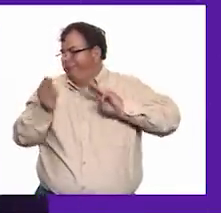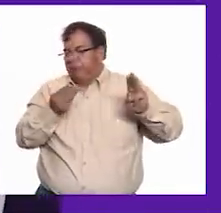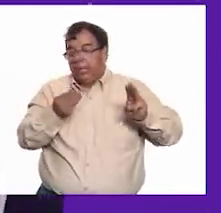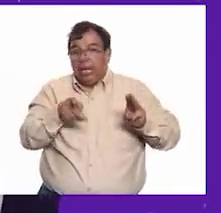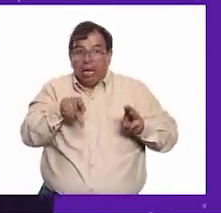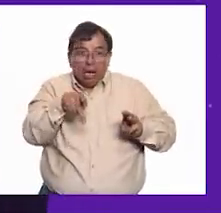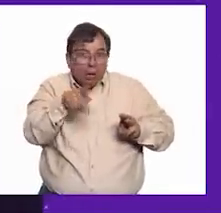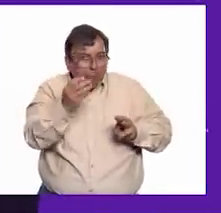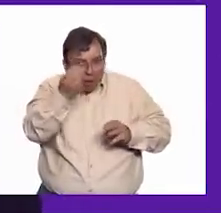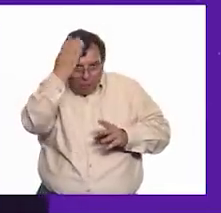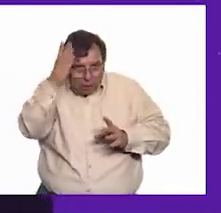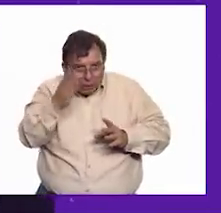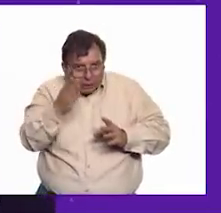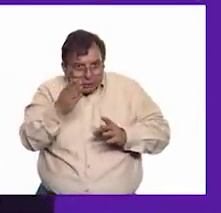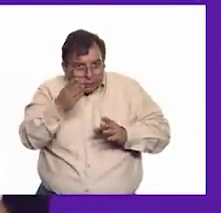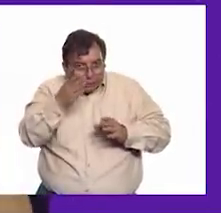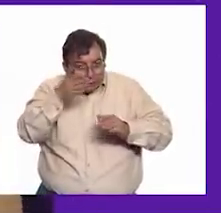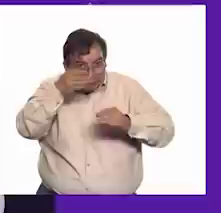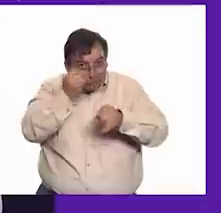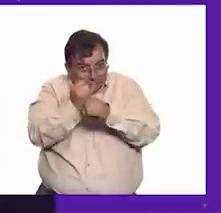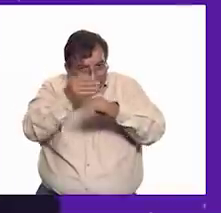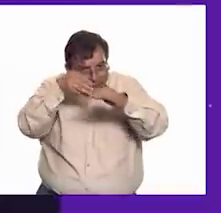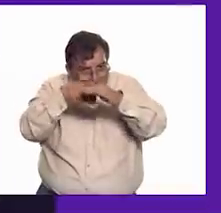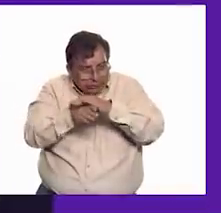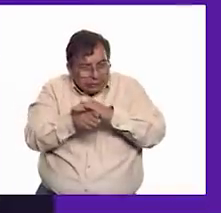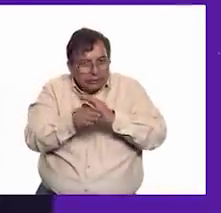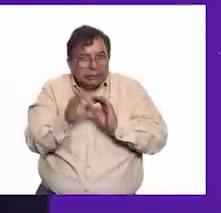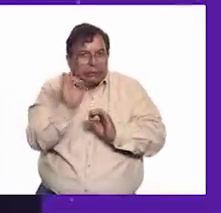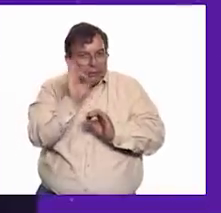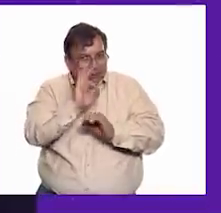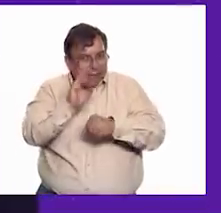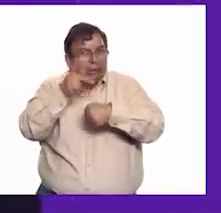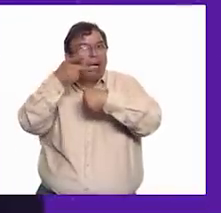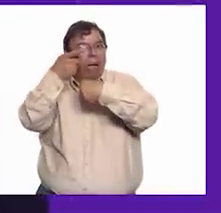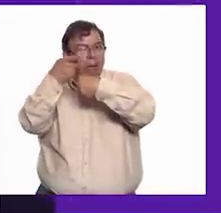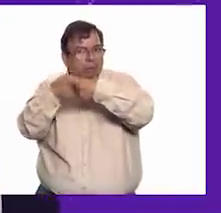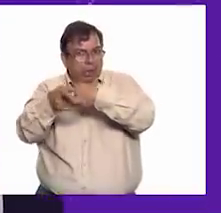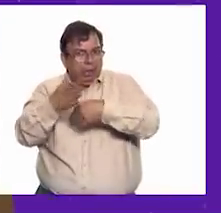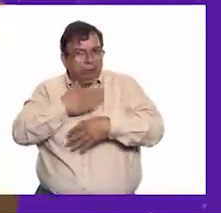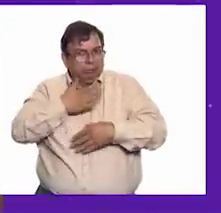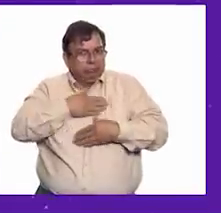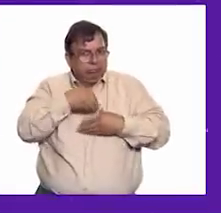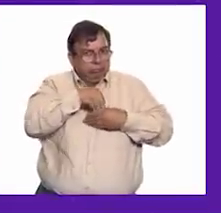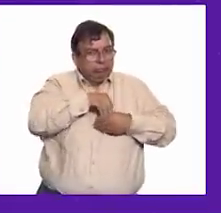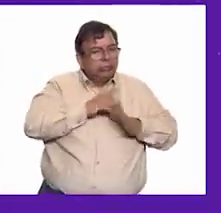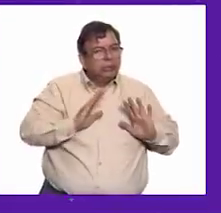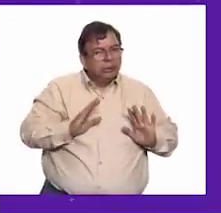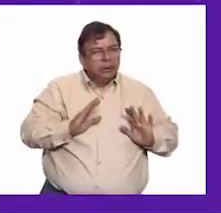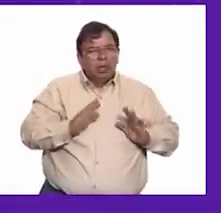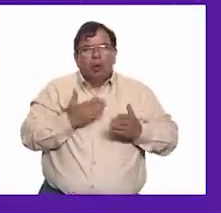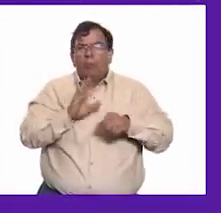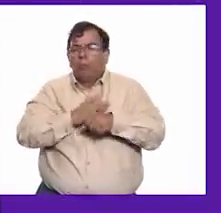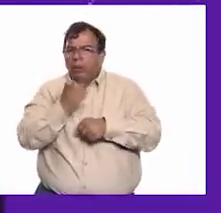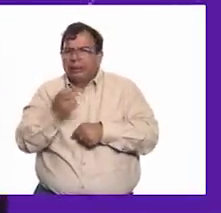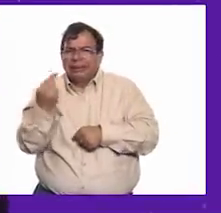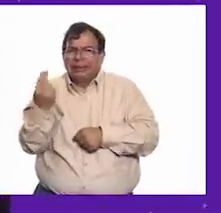no olvidemos que navegar por la red también puede poner en riesgo nuestra privacidad. Por esta razón,